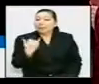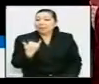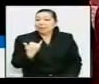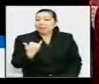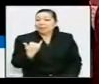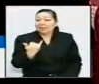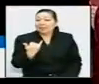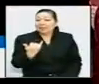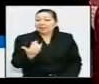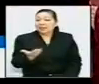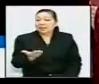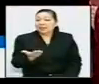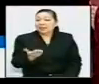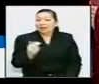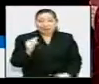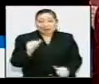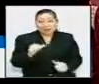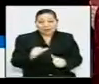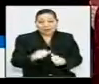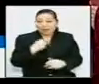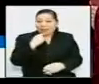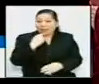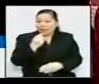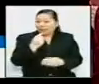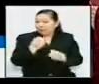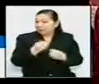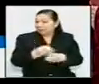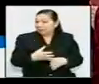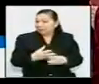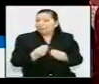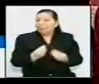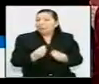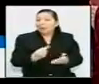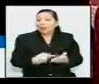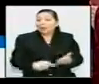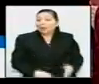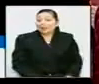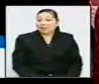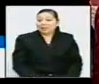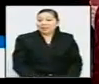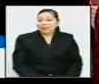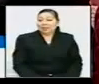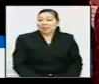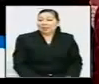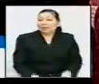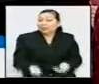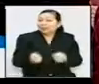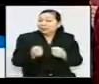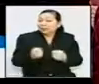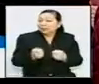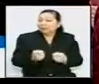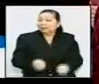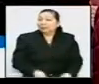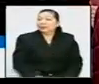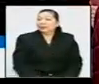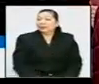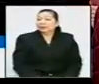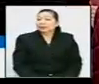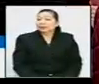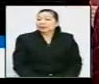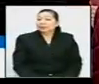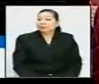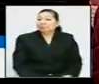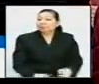por este motivo, presidente, hay que recordar que él renunció, porque realmente hubo una presión mediática